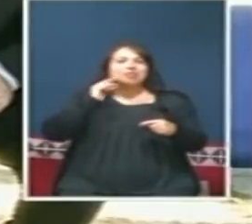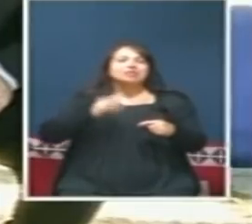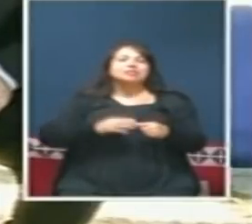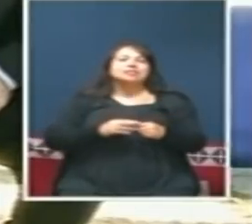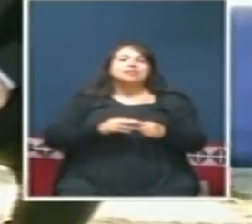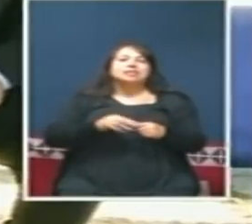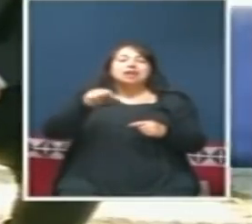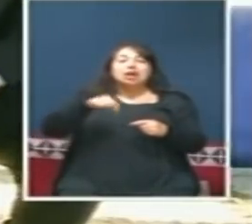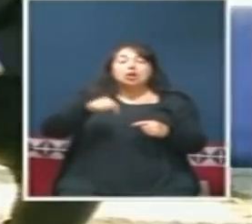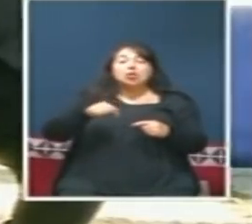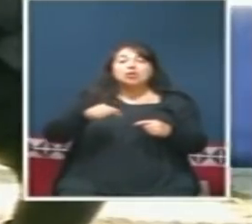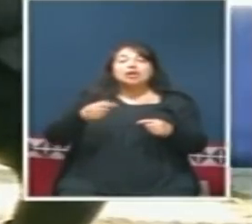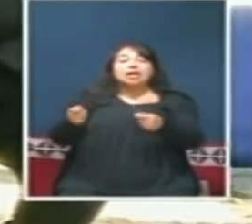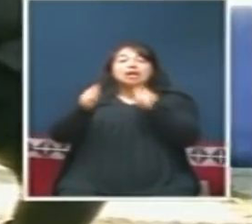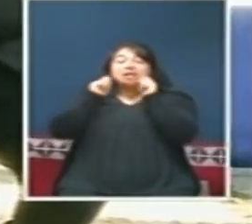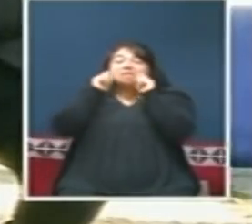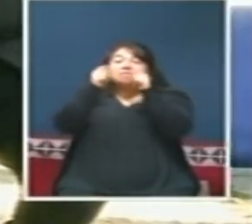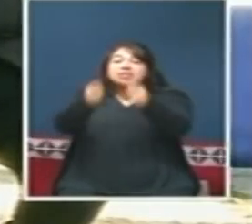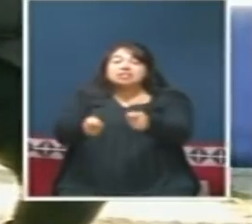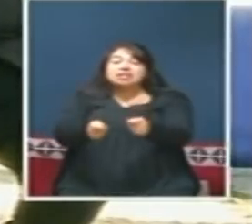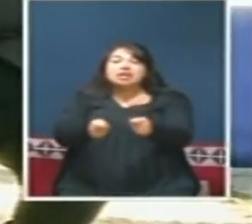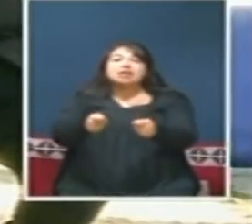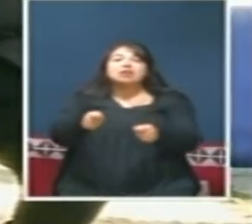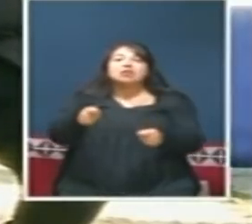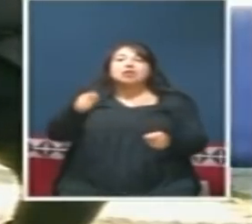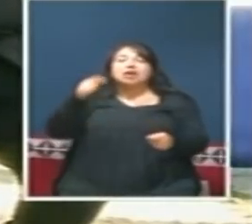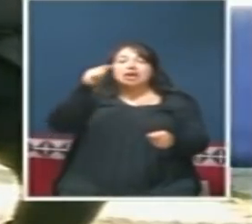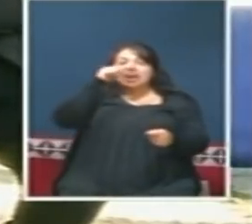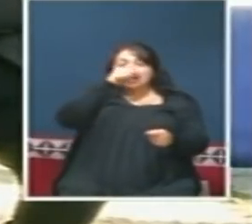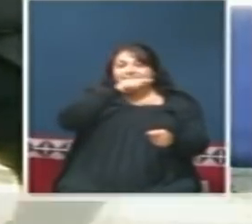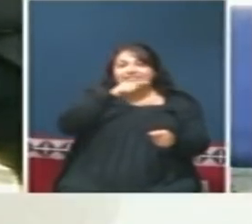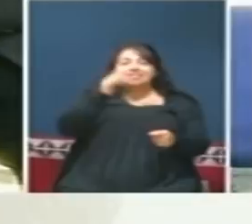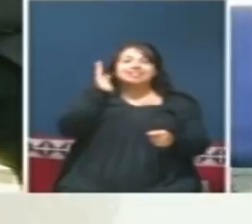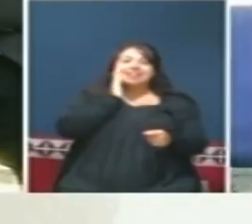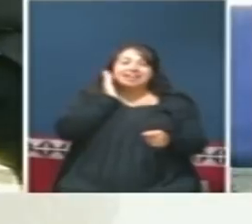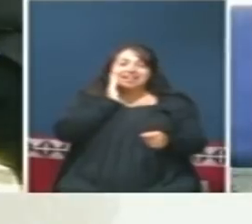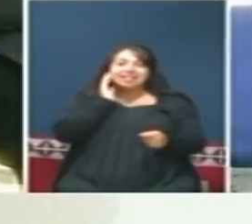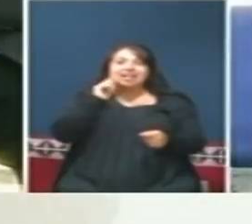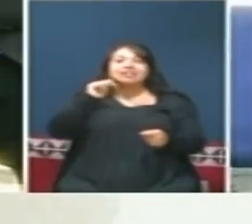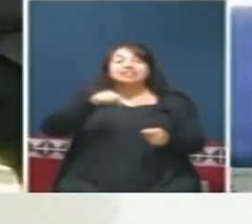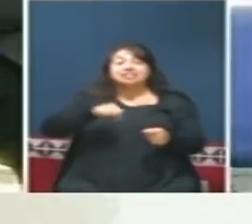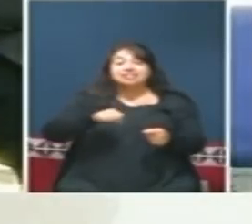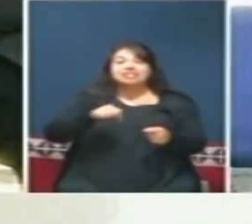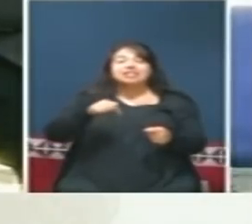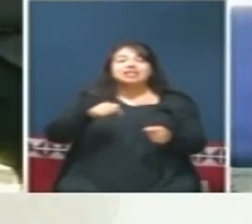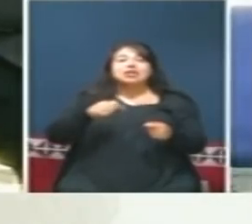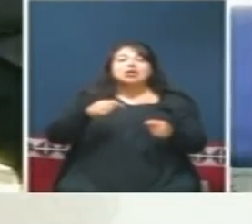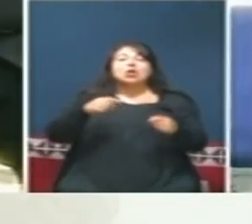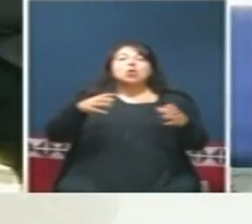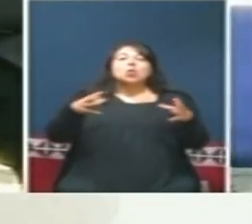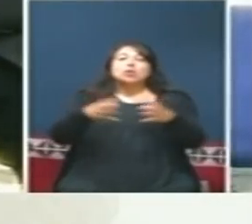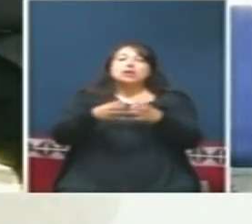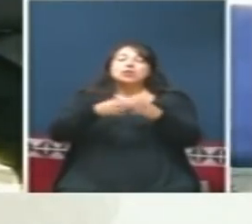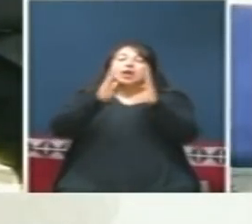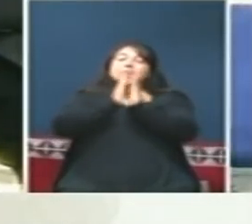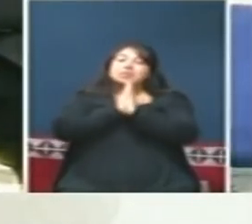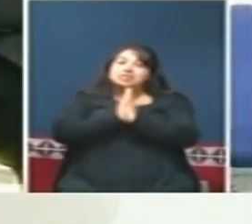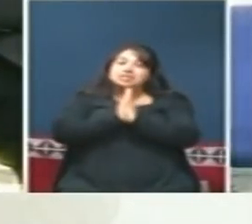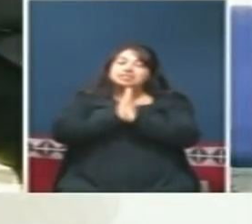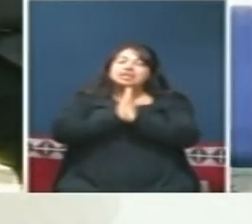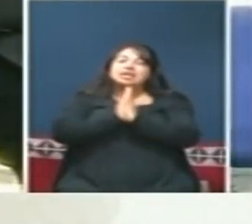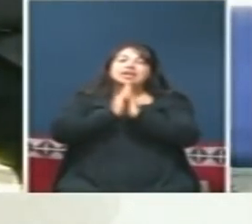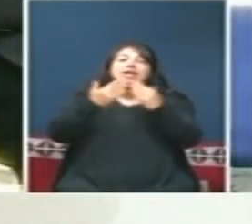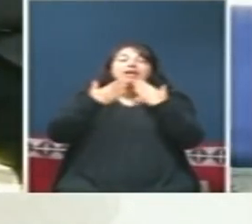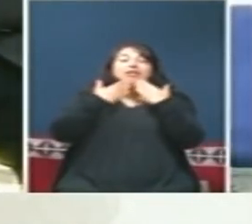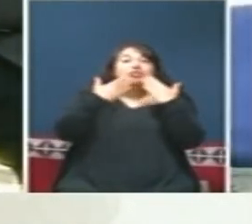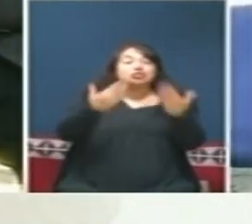esta tarde, a partir de las 19, en Chamical hay una misa de acción de gracias con motivo de la beatificación, de la